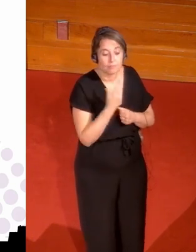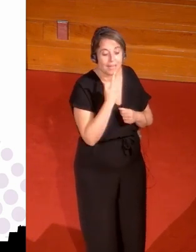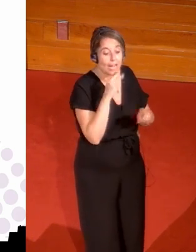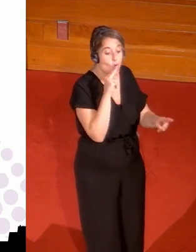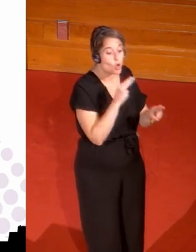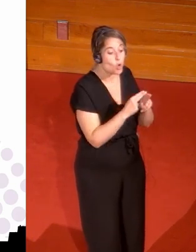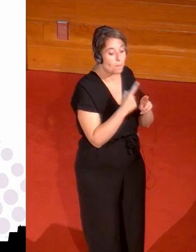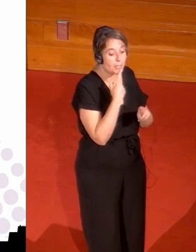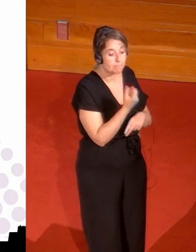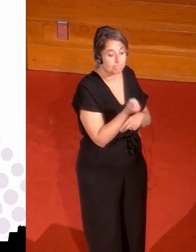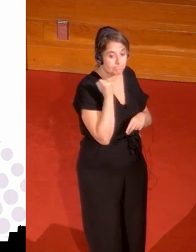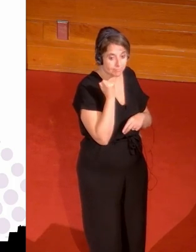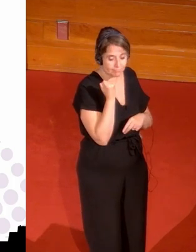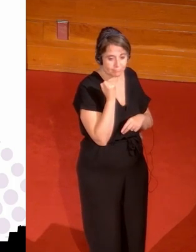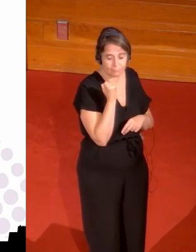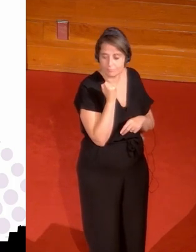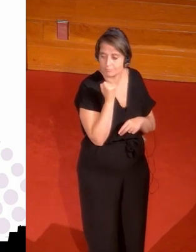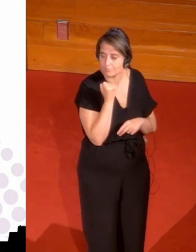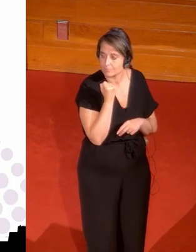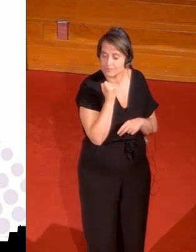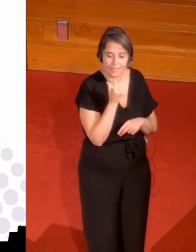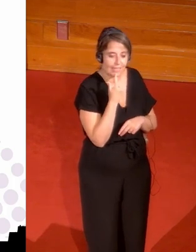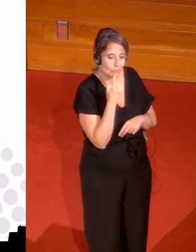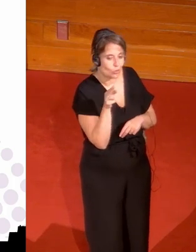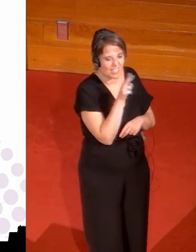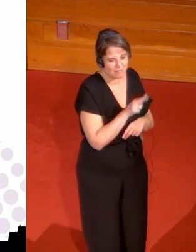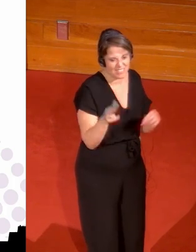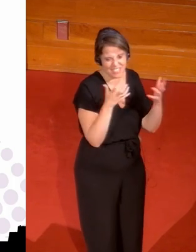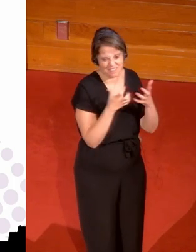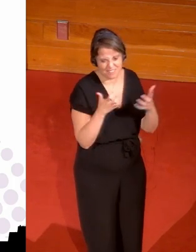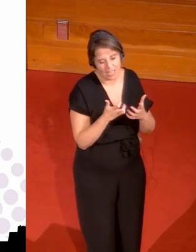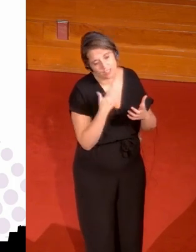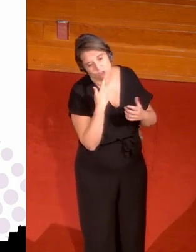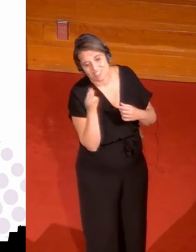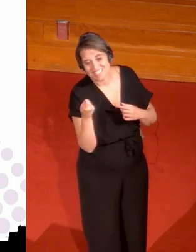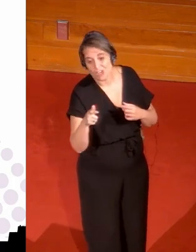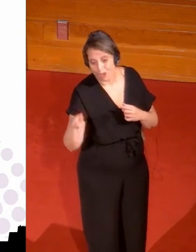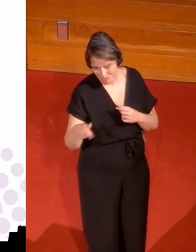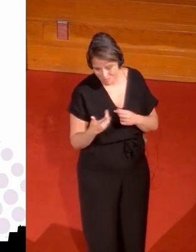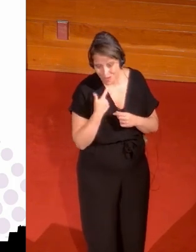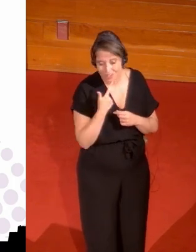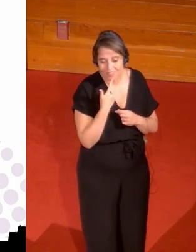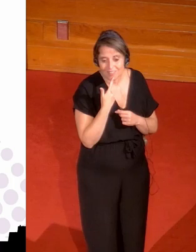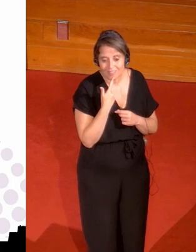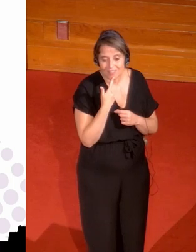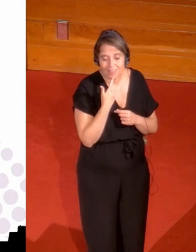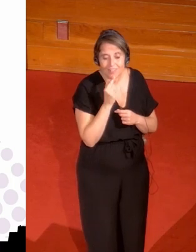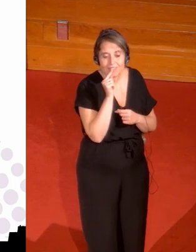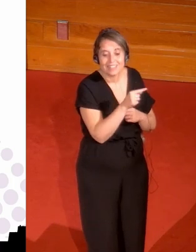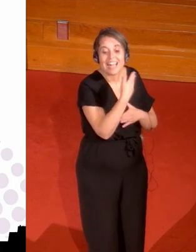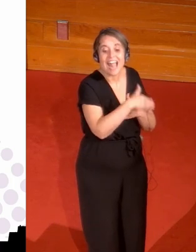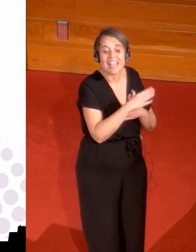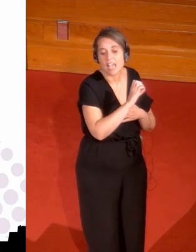los lobistas en prensa o en un Alo así aquello que repetir las frases aquello no hay un sinónimo y no hay un sinónimo y el sinónimo de l vista